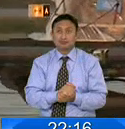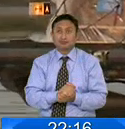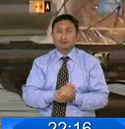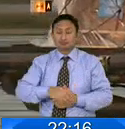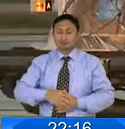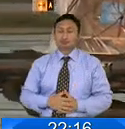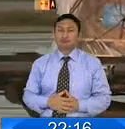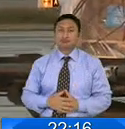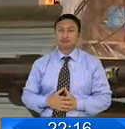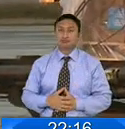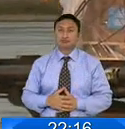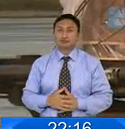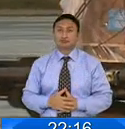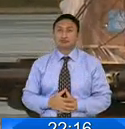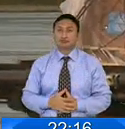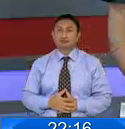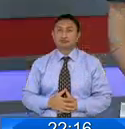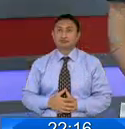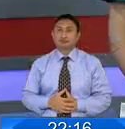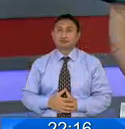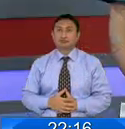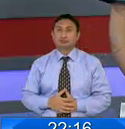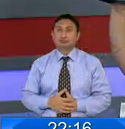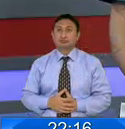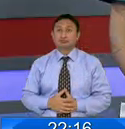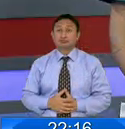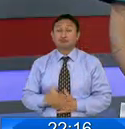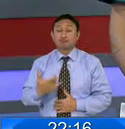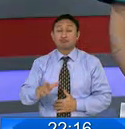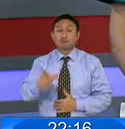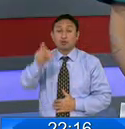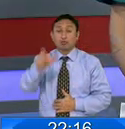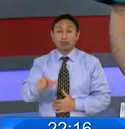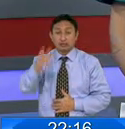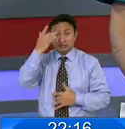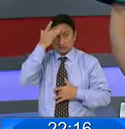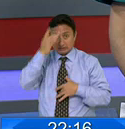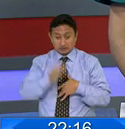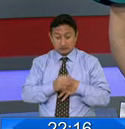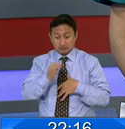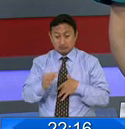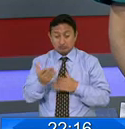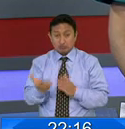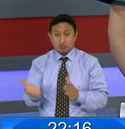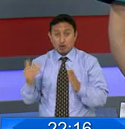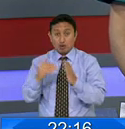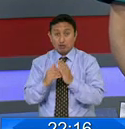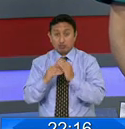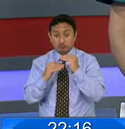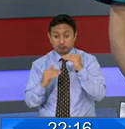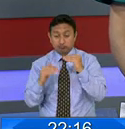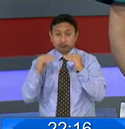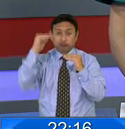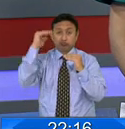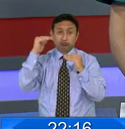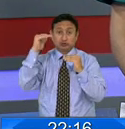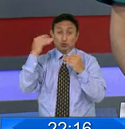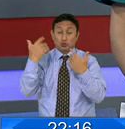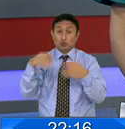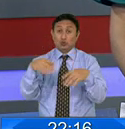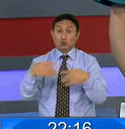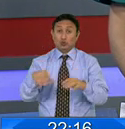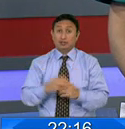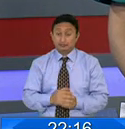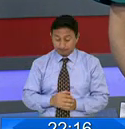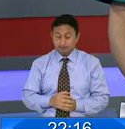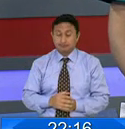Informó Sofía Vintimilla. El flujo de pacientes COVID nuevamente vuelve a registrar un alarmante